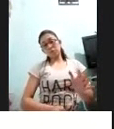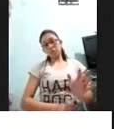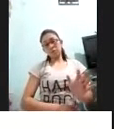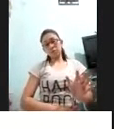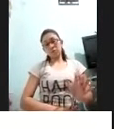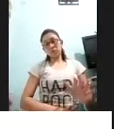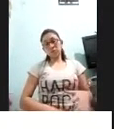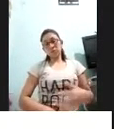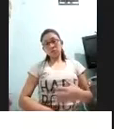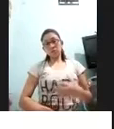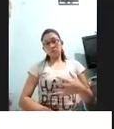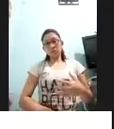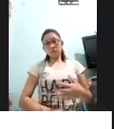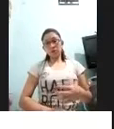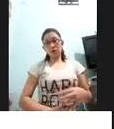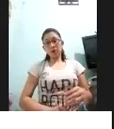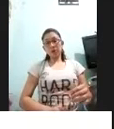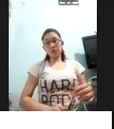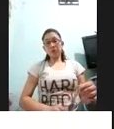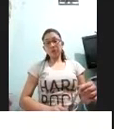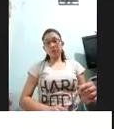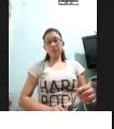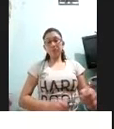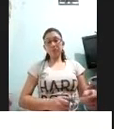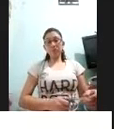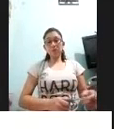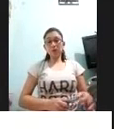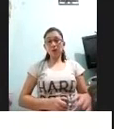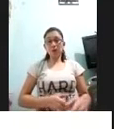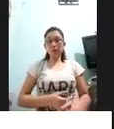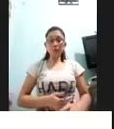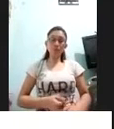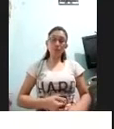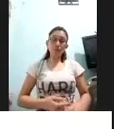De la Q no me acuerdo. Q. Q.